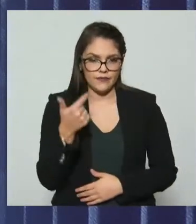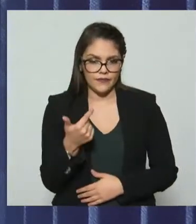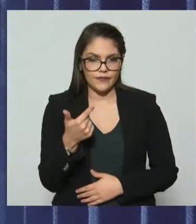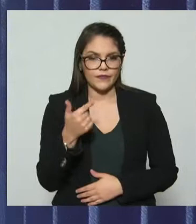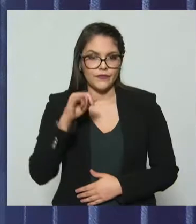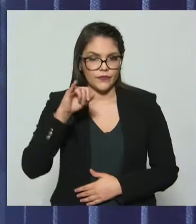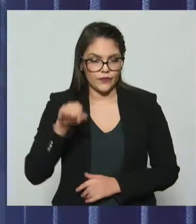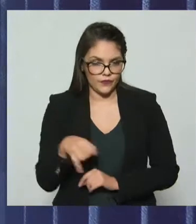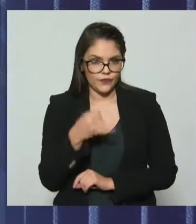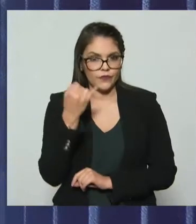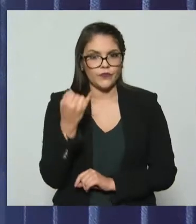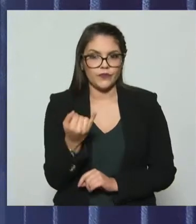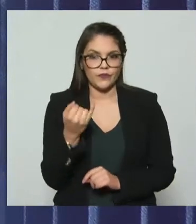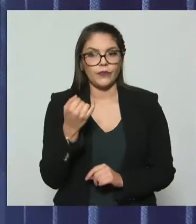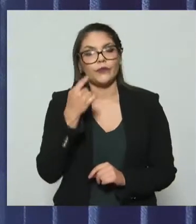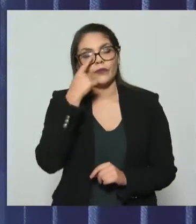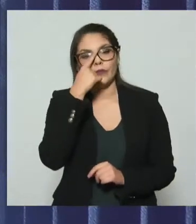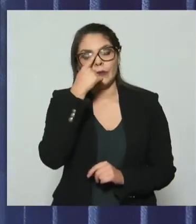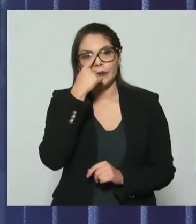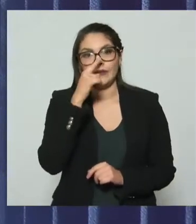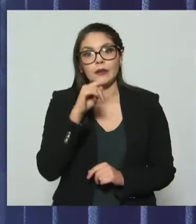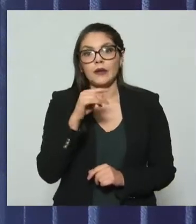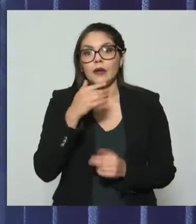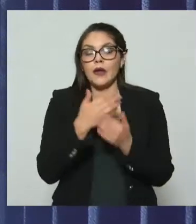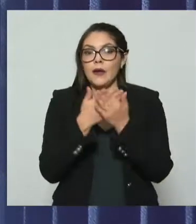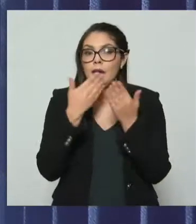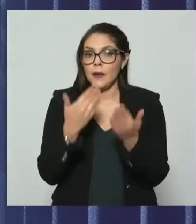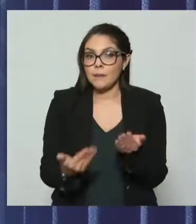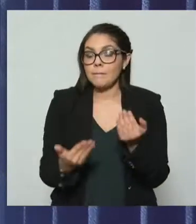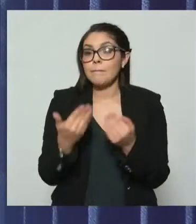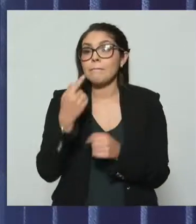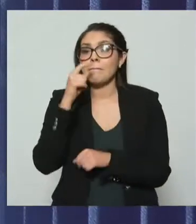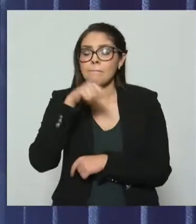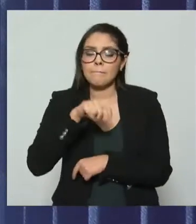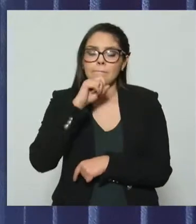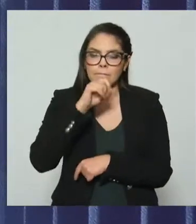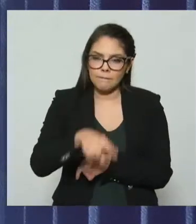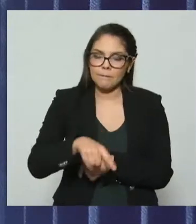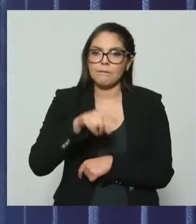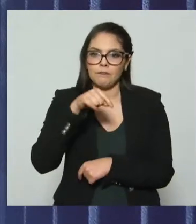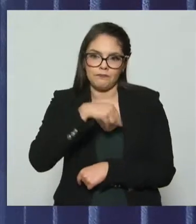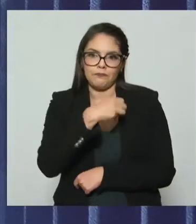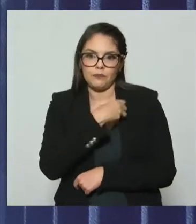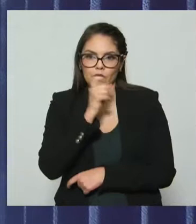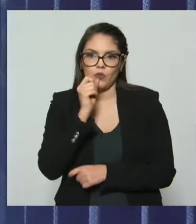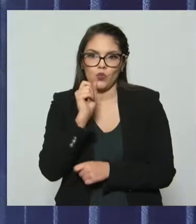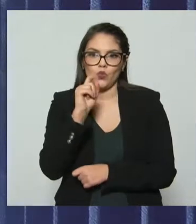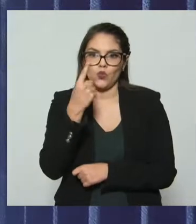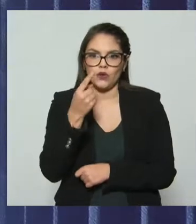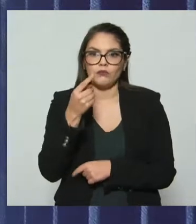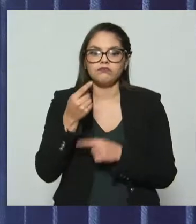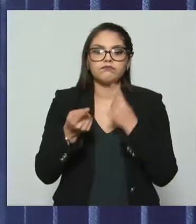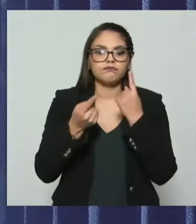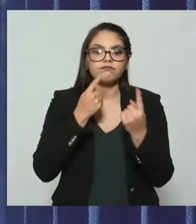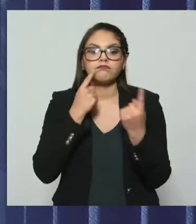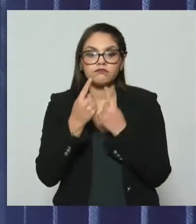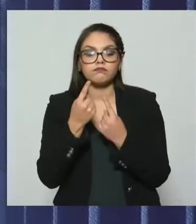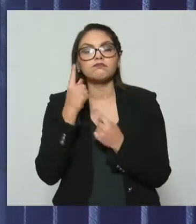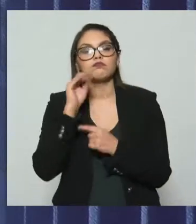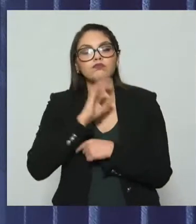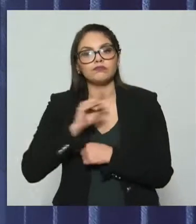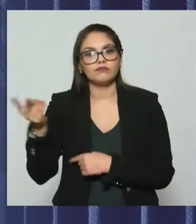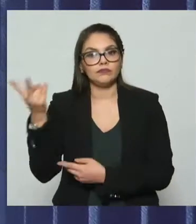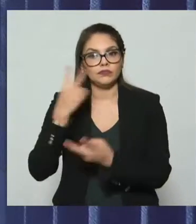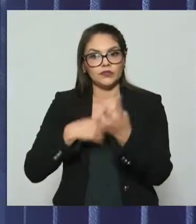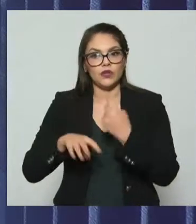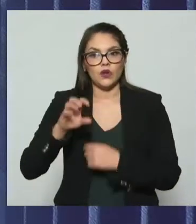de la Ciudad de México. Por otra parte, aquí en esta mesa de debate, por supuesto que Capital 21 abrió la mesa para que viniera